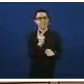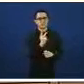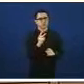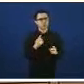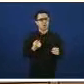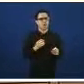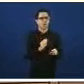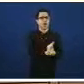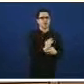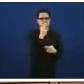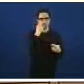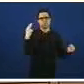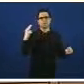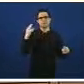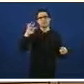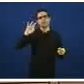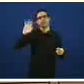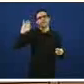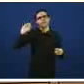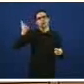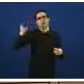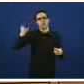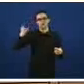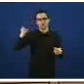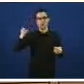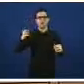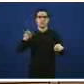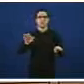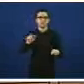como sabe vostede Supoño Que eso yo quere decir Os afectados